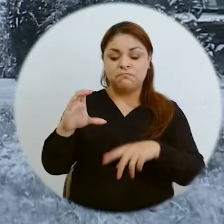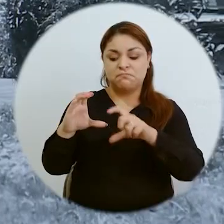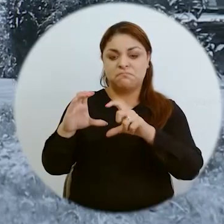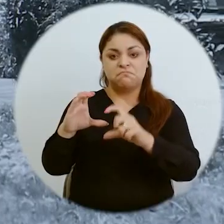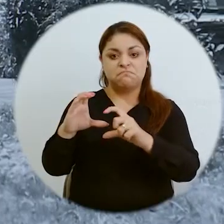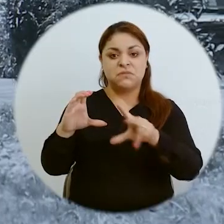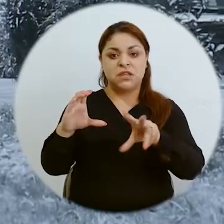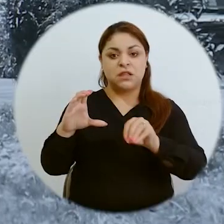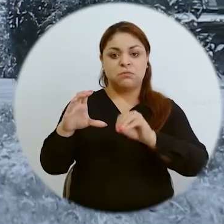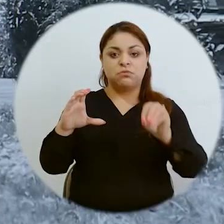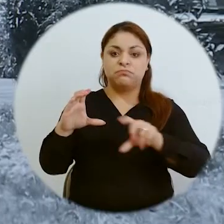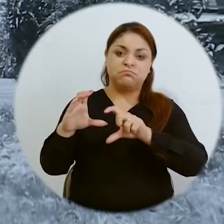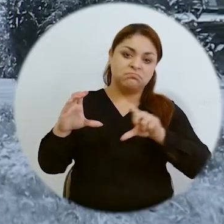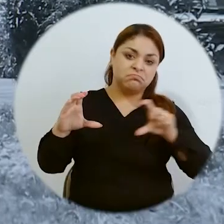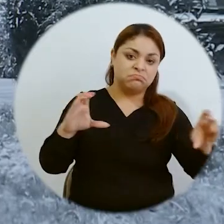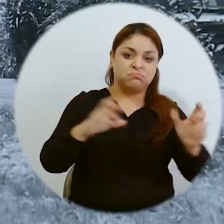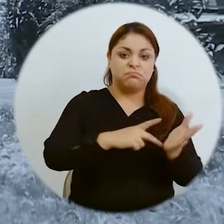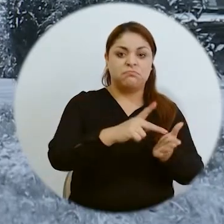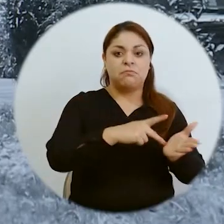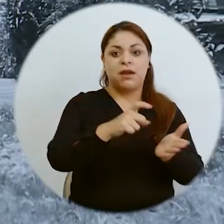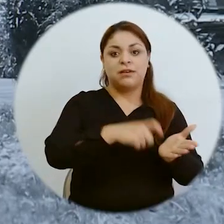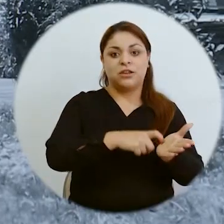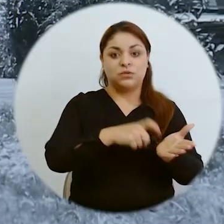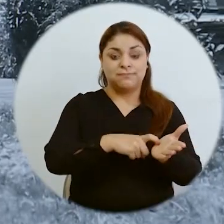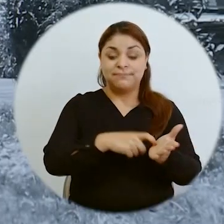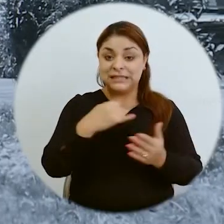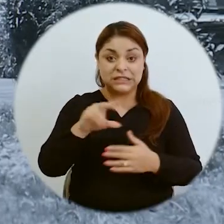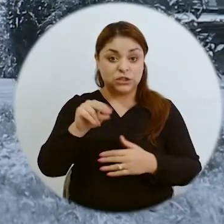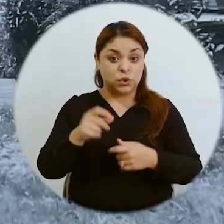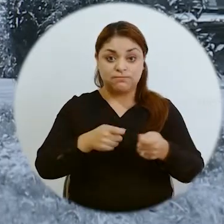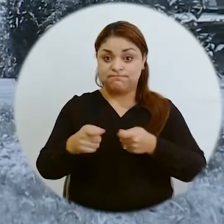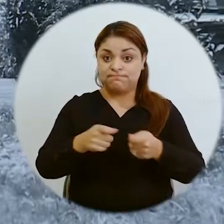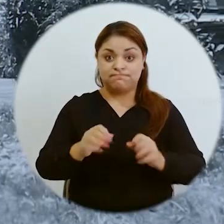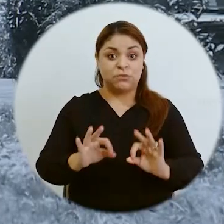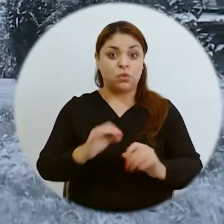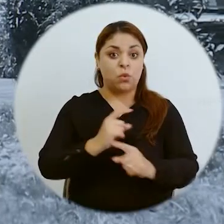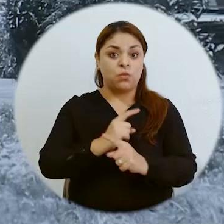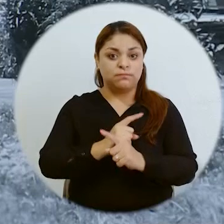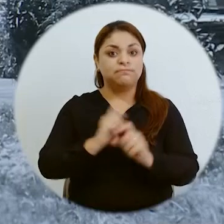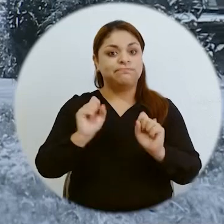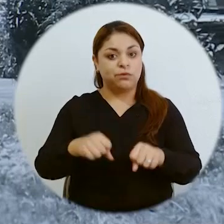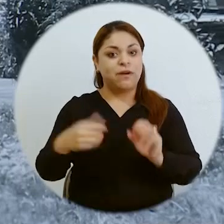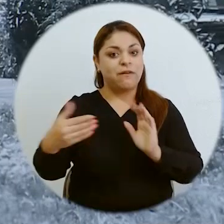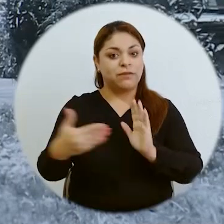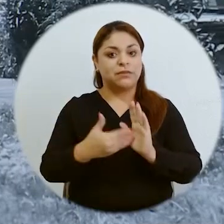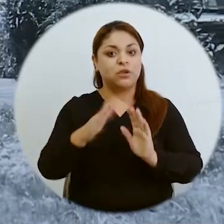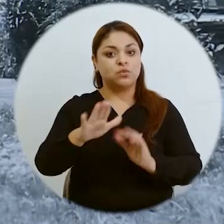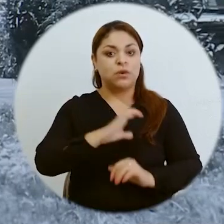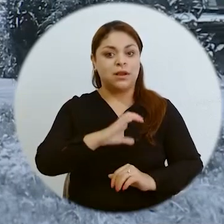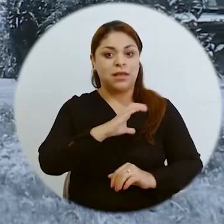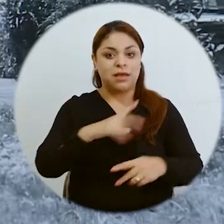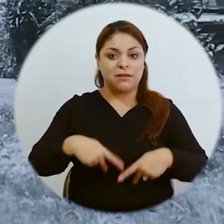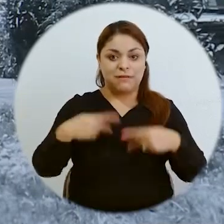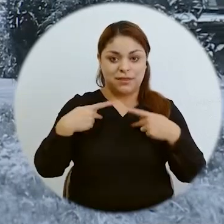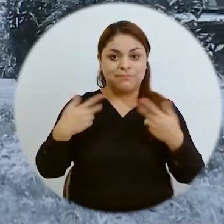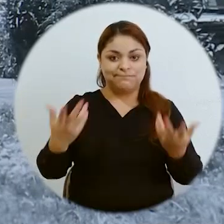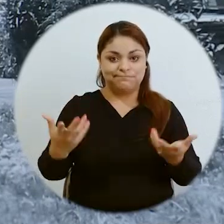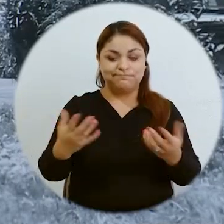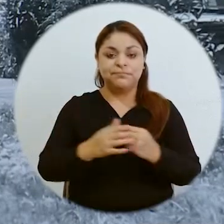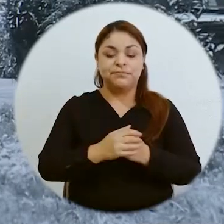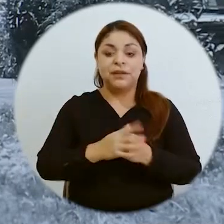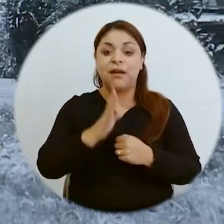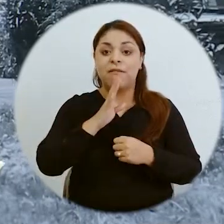pagando deudas, lo cual, si no es administrado de manera corriente, puede afectar incluso la calidad de vida de esta persona y de sus familias.